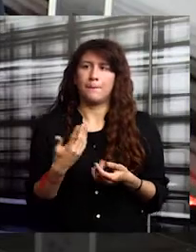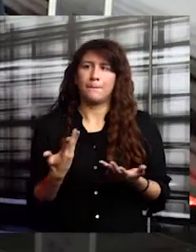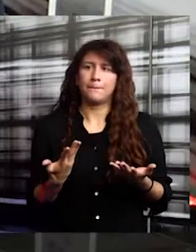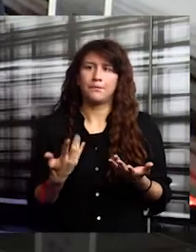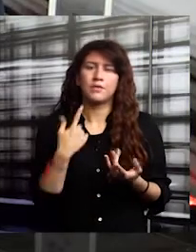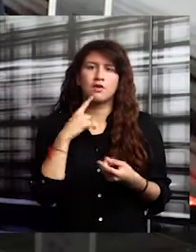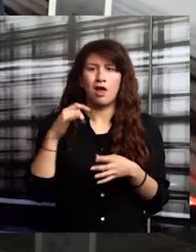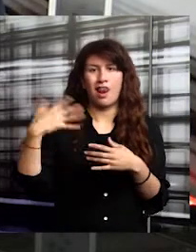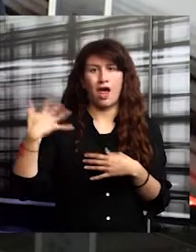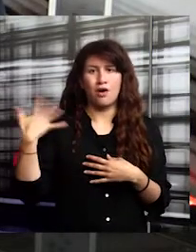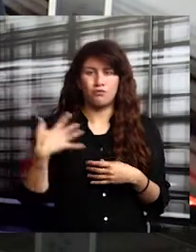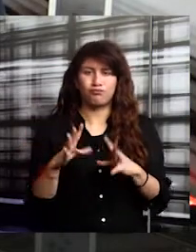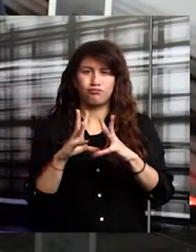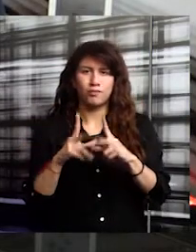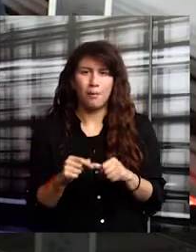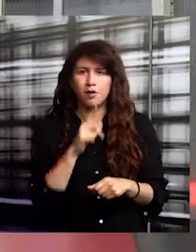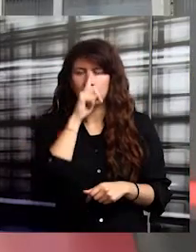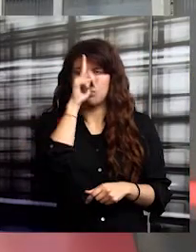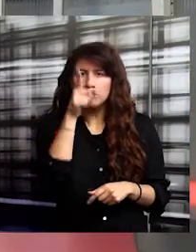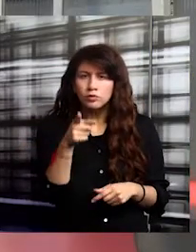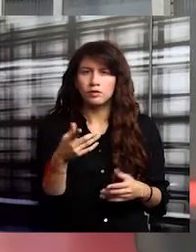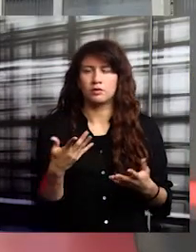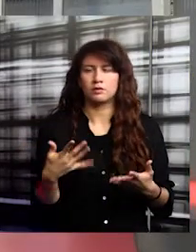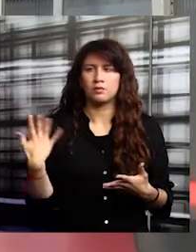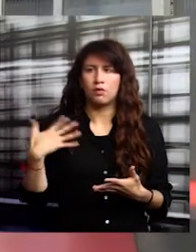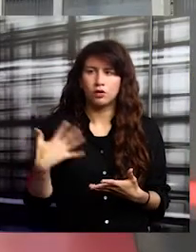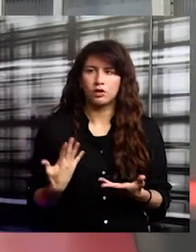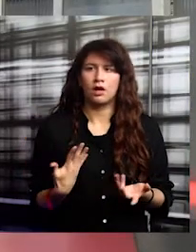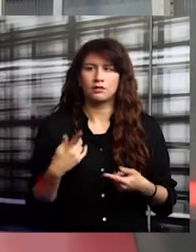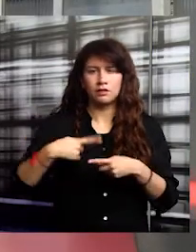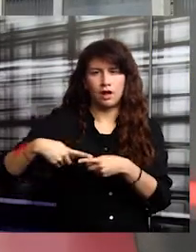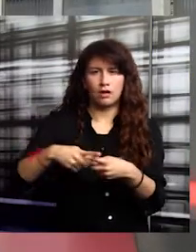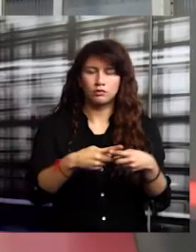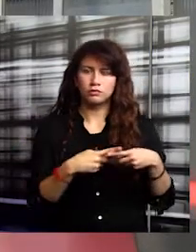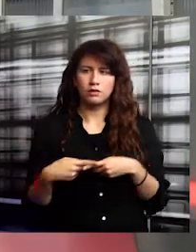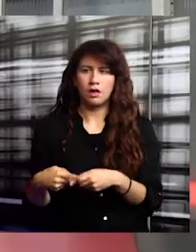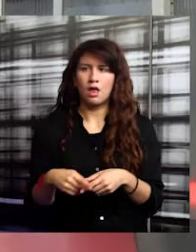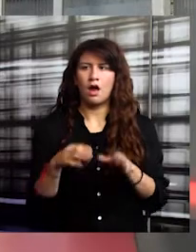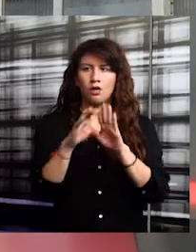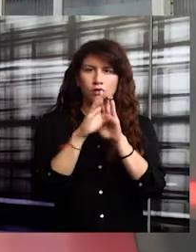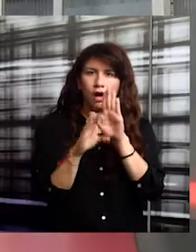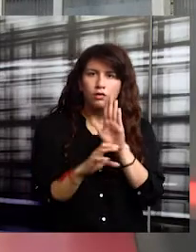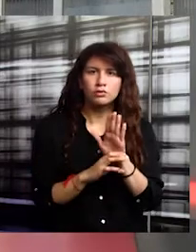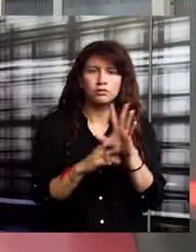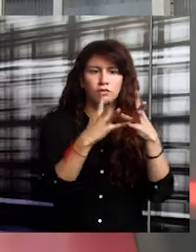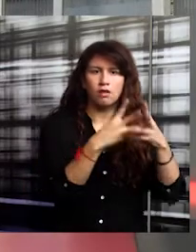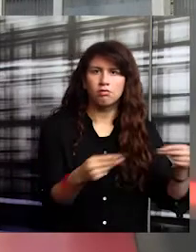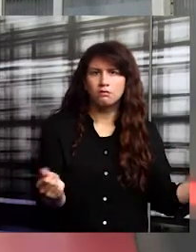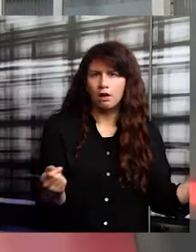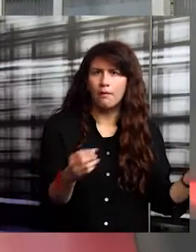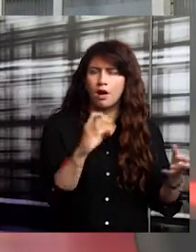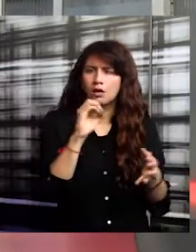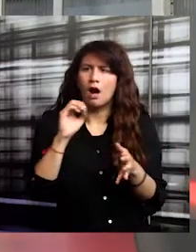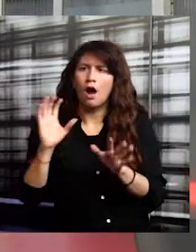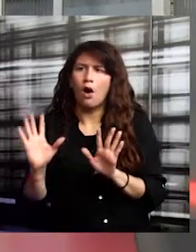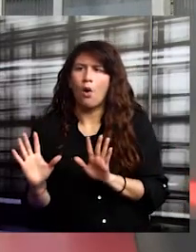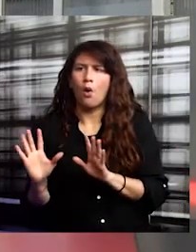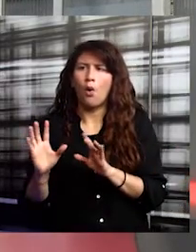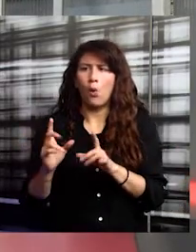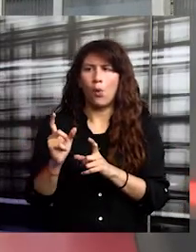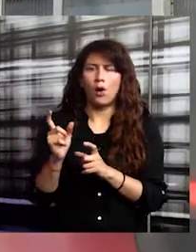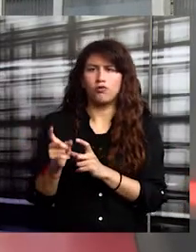de la sociedad, que es el artículo número 1. O las garantías constitucionales desaparezcan, o que el recurso de protección ya no